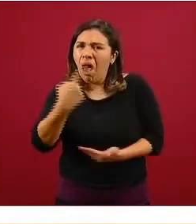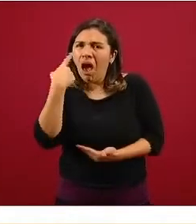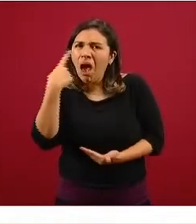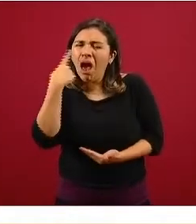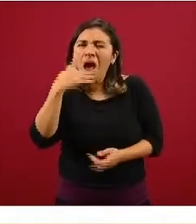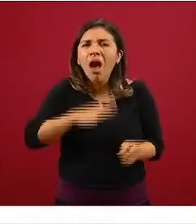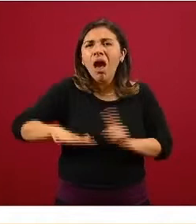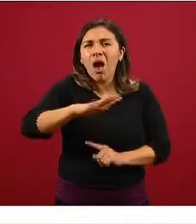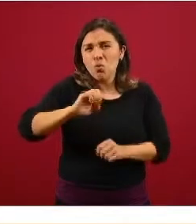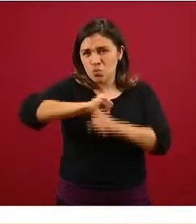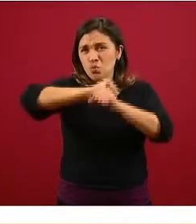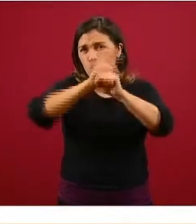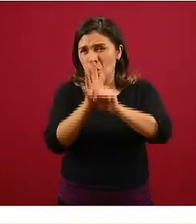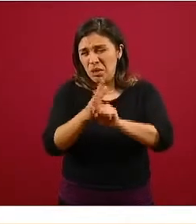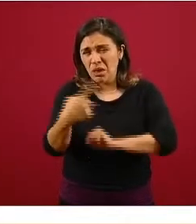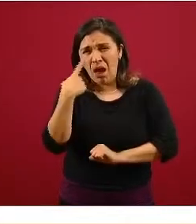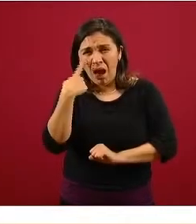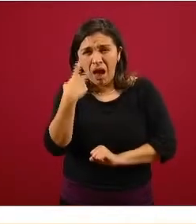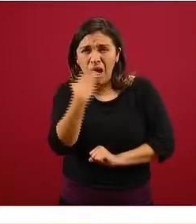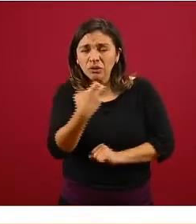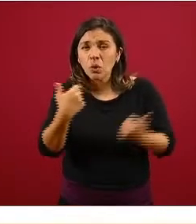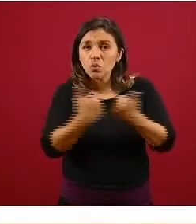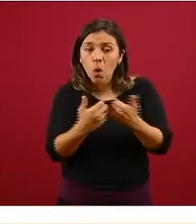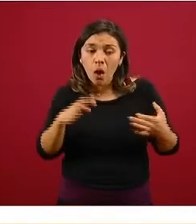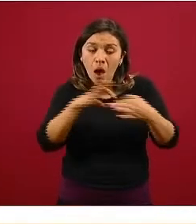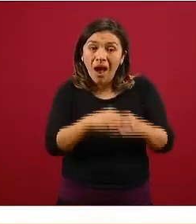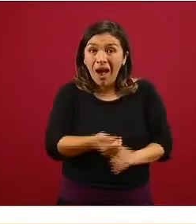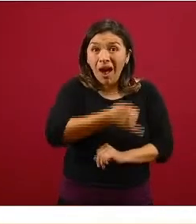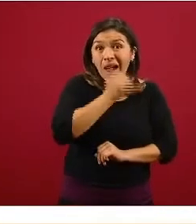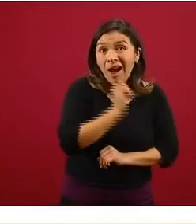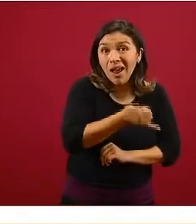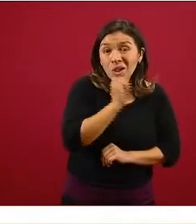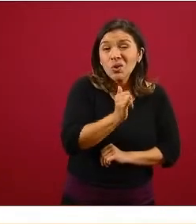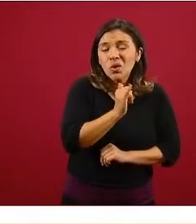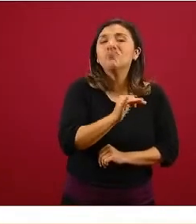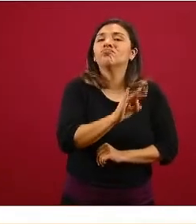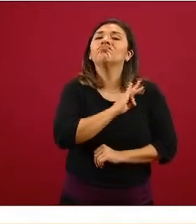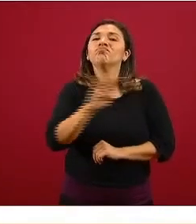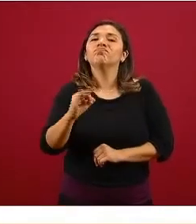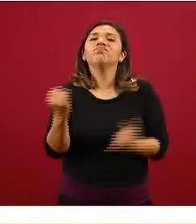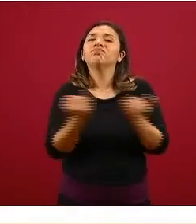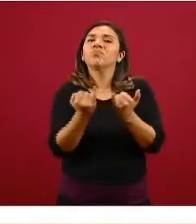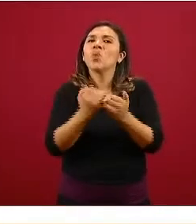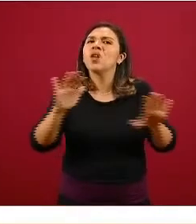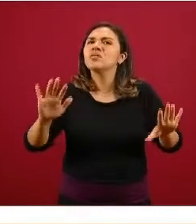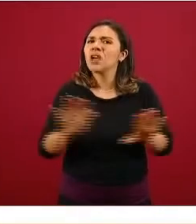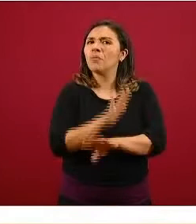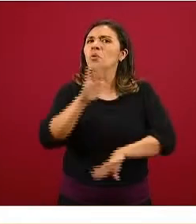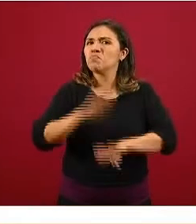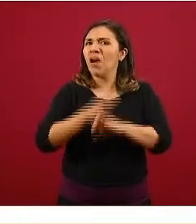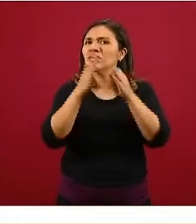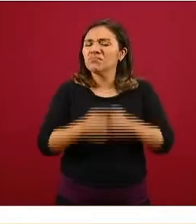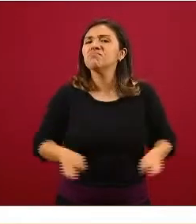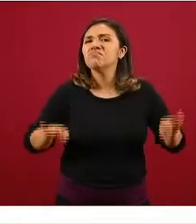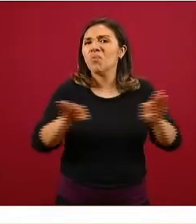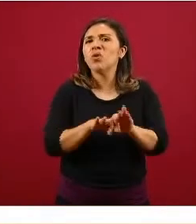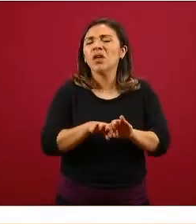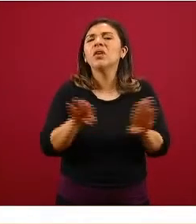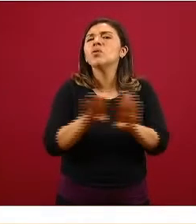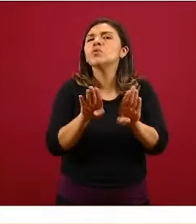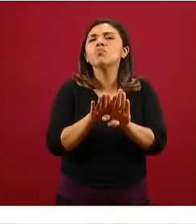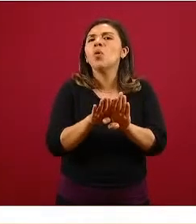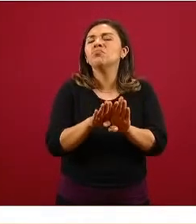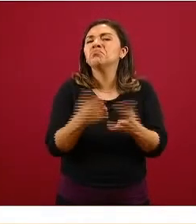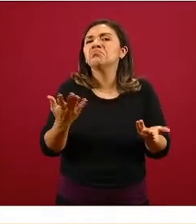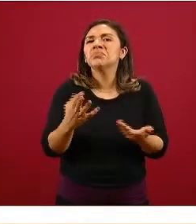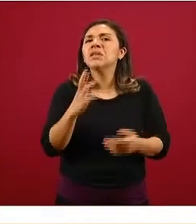es el COVID, particularmente con el consumo de alcohol, pues sí puede modificarse de manera importante como